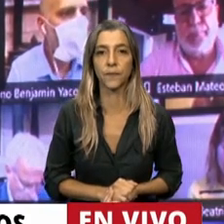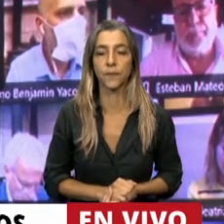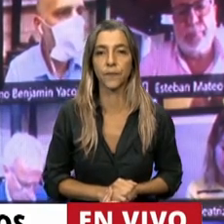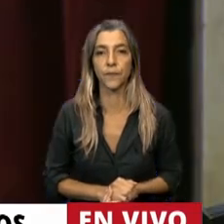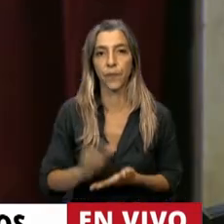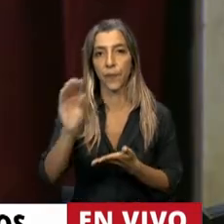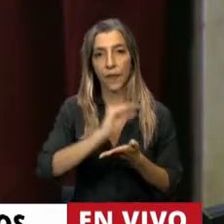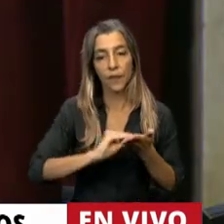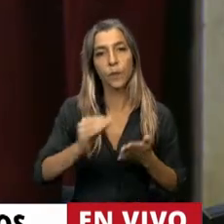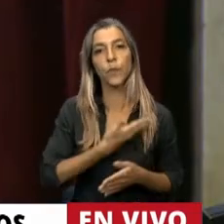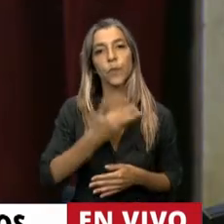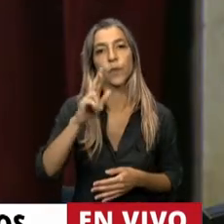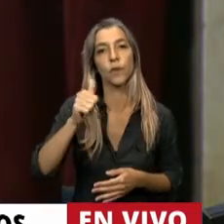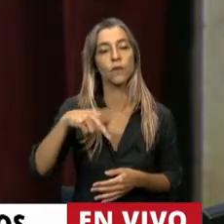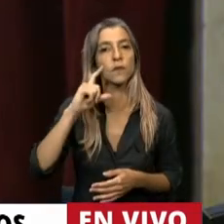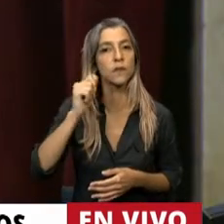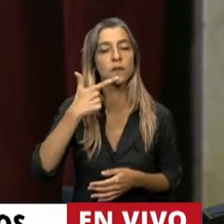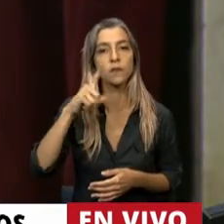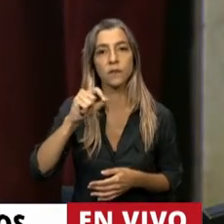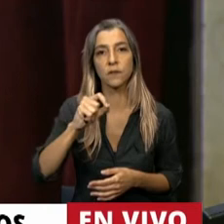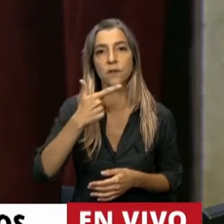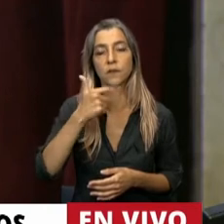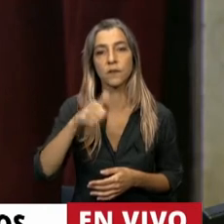diputado francisco sánchez